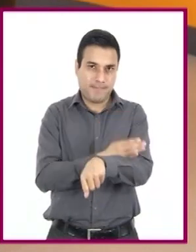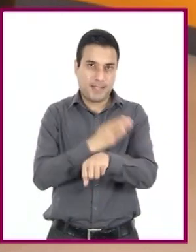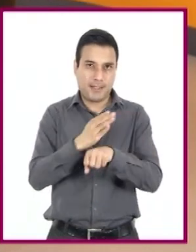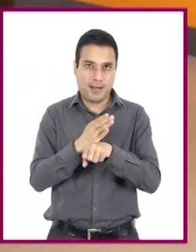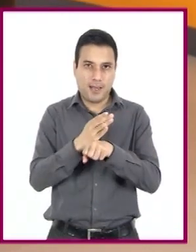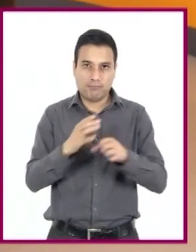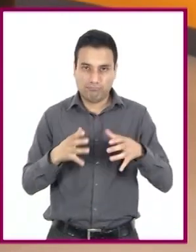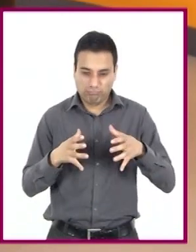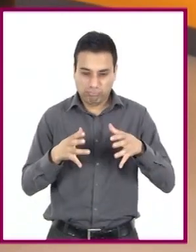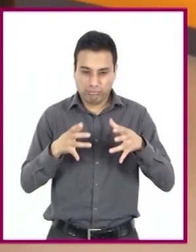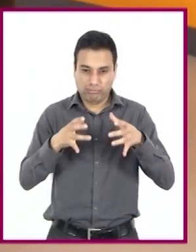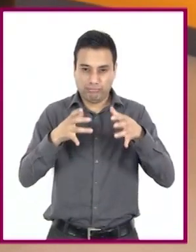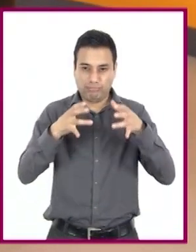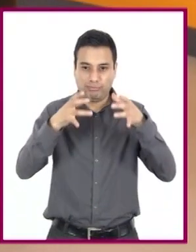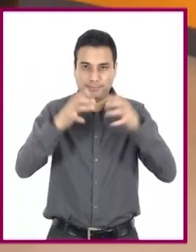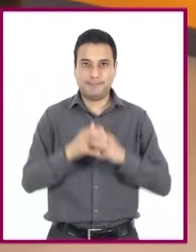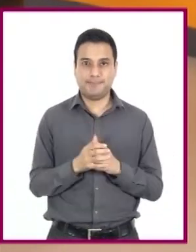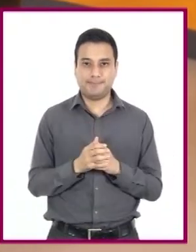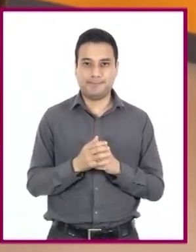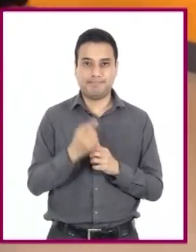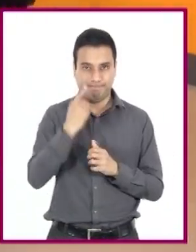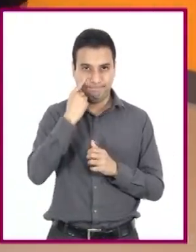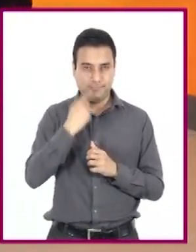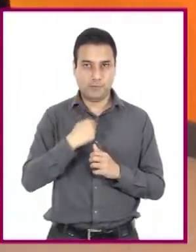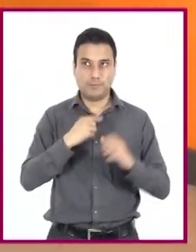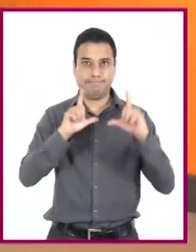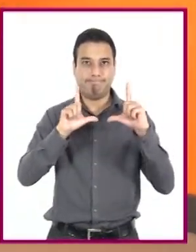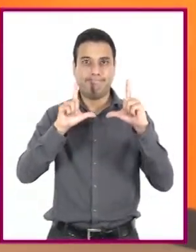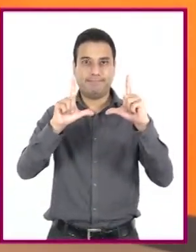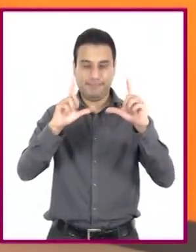Vamos a pegar la información.